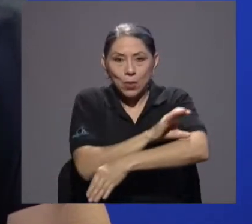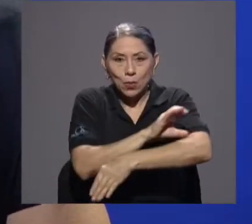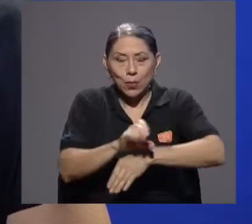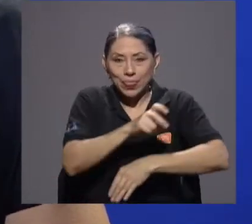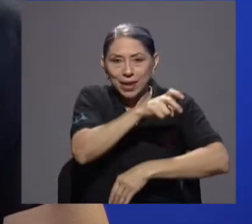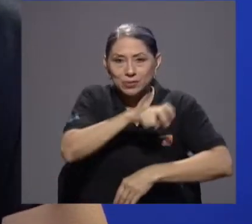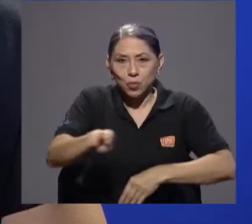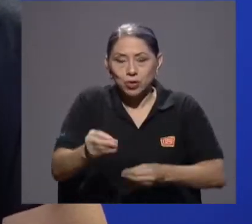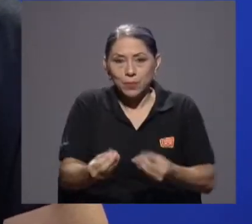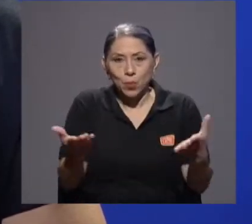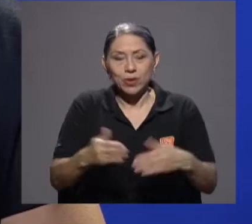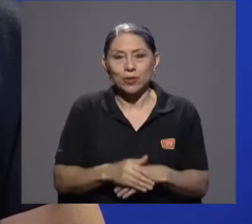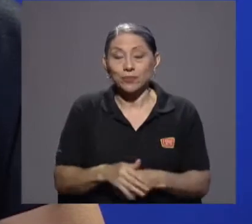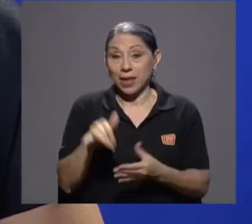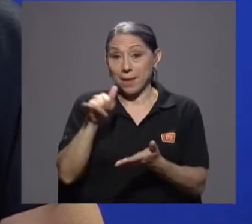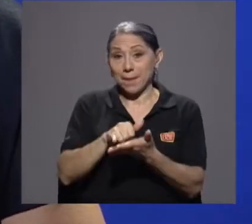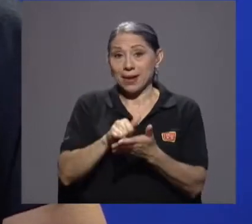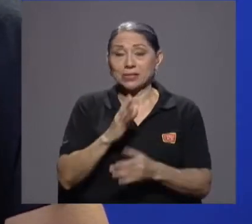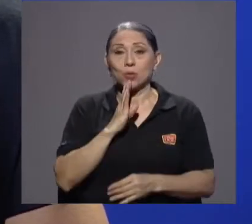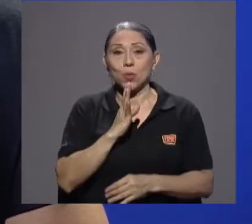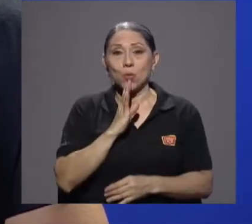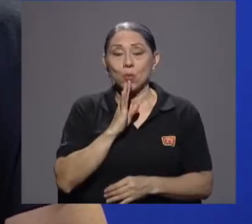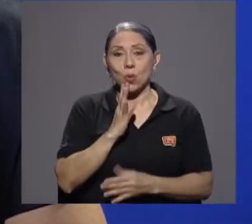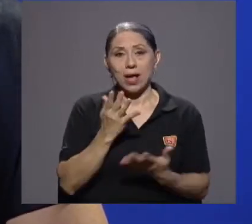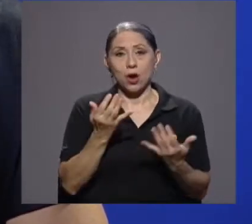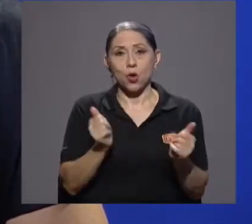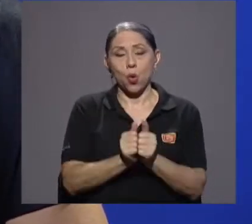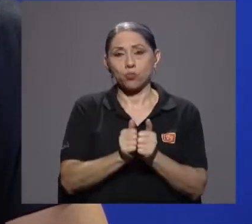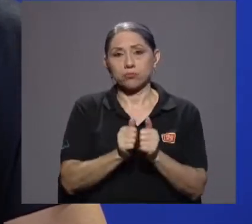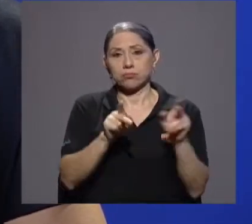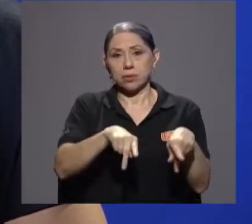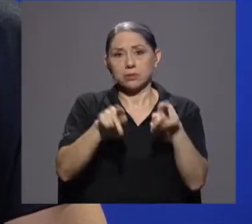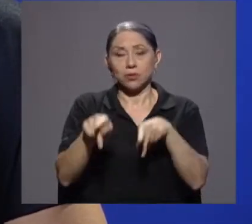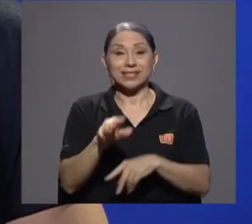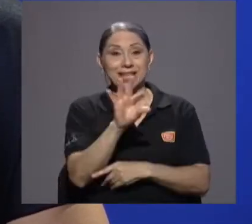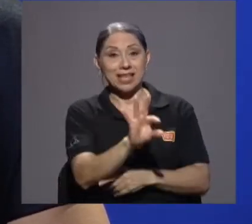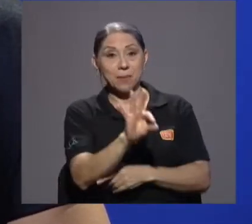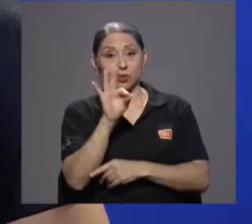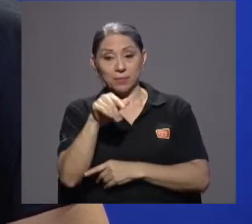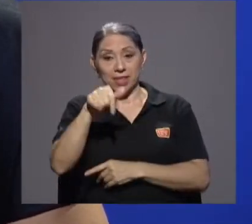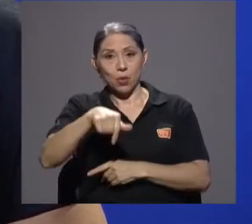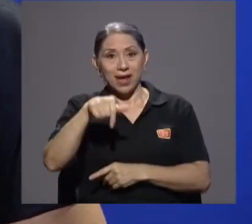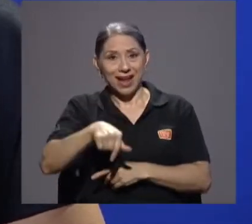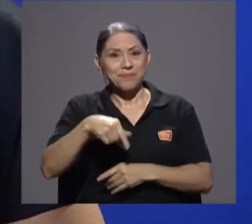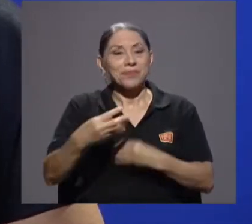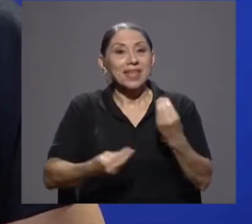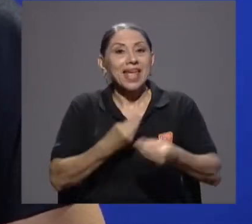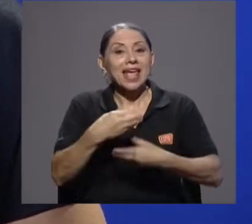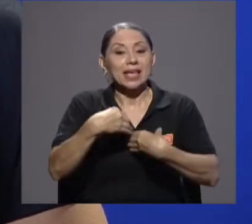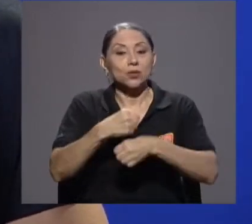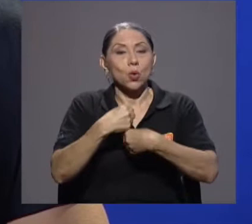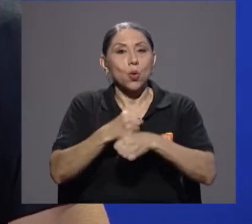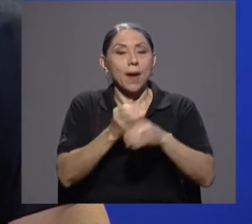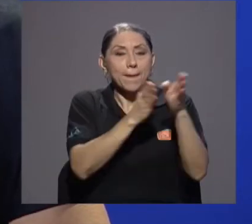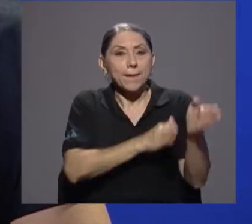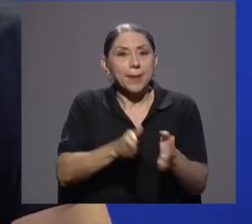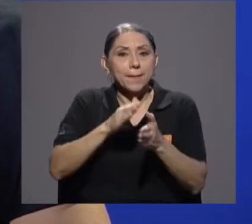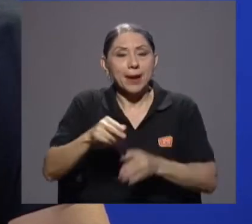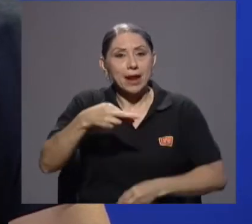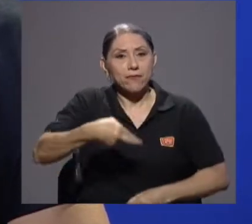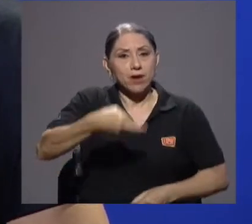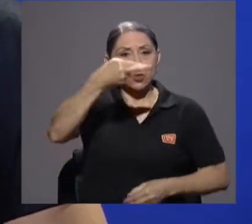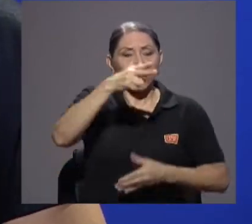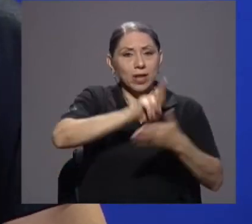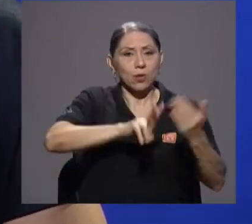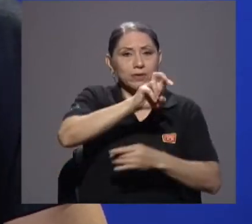público. Para eso estamos conversando y hemos invitado en este foro, que es un espacio elaborado por la Rectoría de la Universidad de Costa Rica